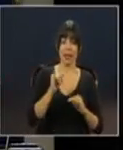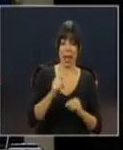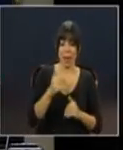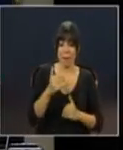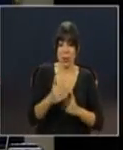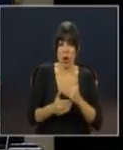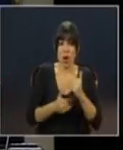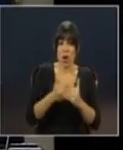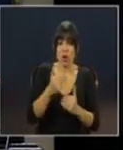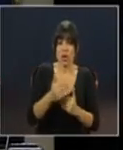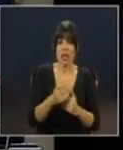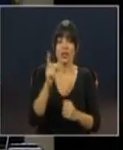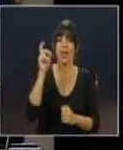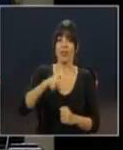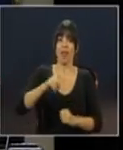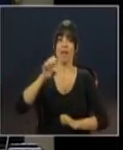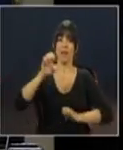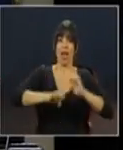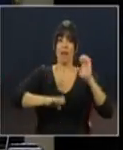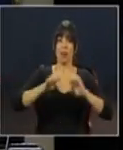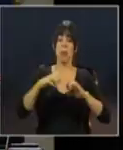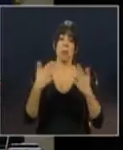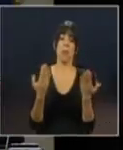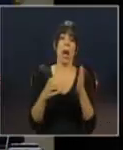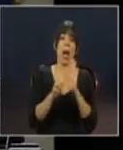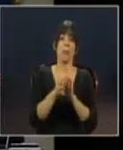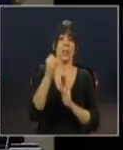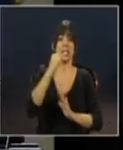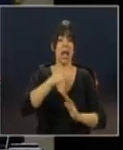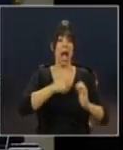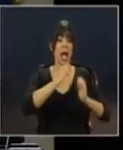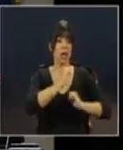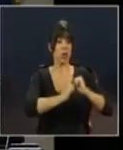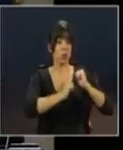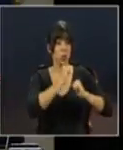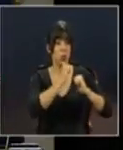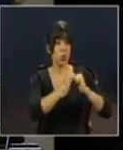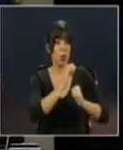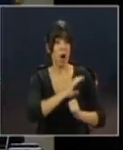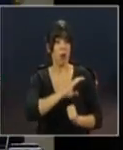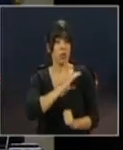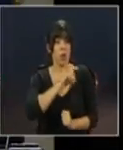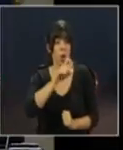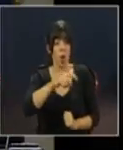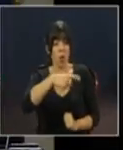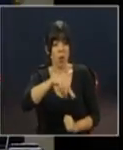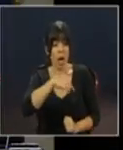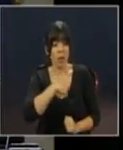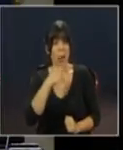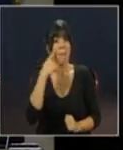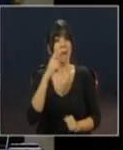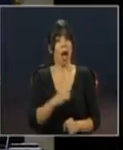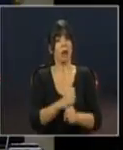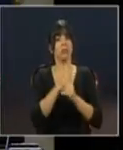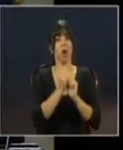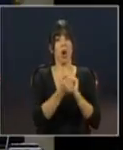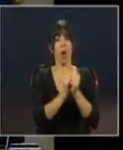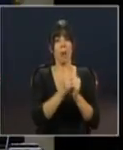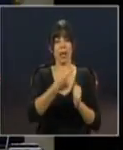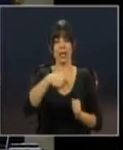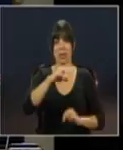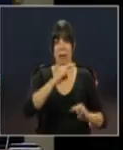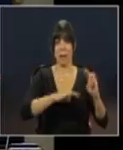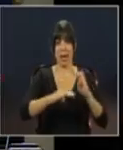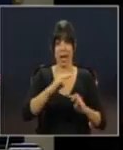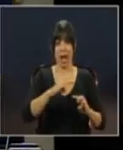implicará evaluar, por ejemplo, si tenemos la estructura y las condiciones necesarias para asegurar competencia en nuestros mercados y